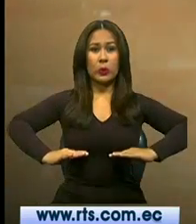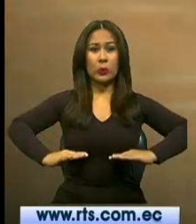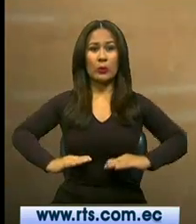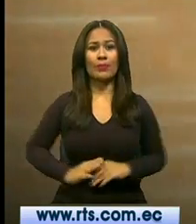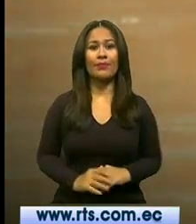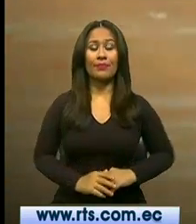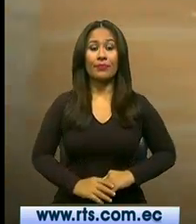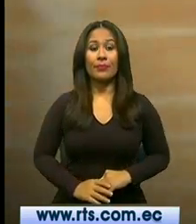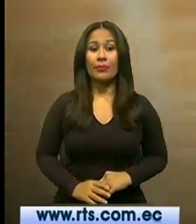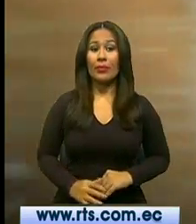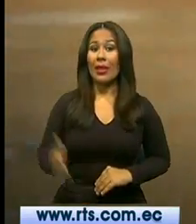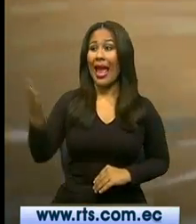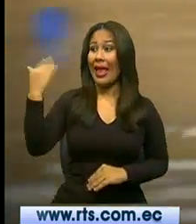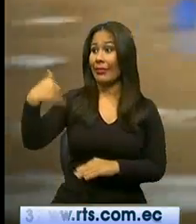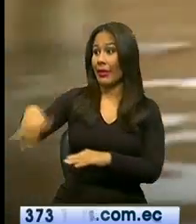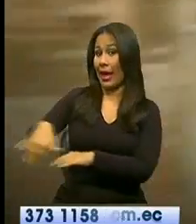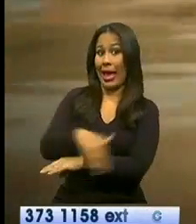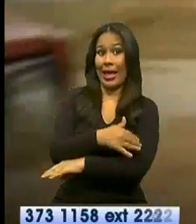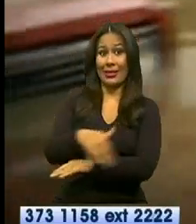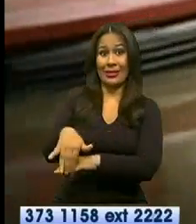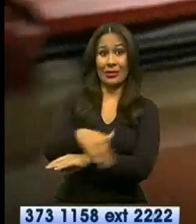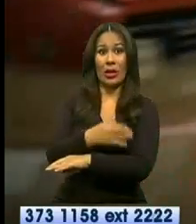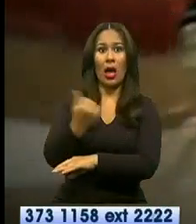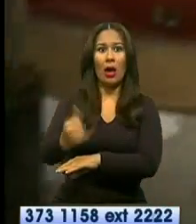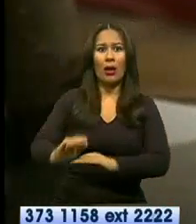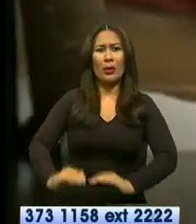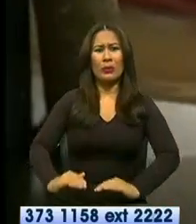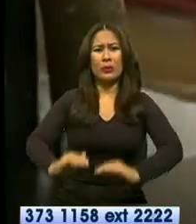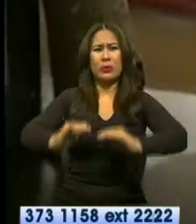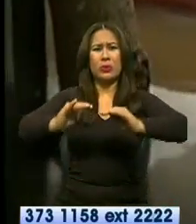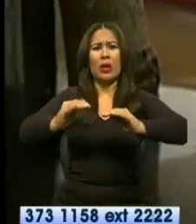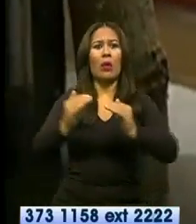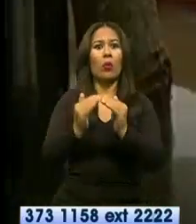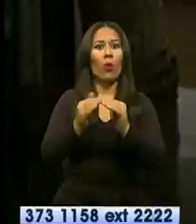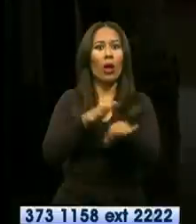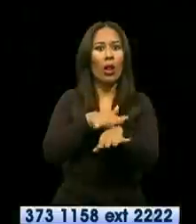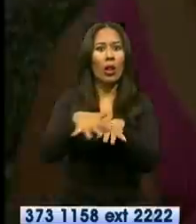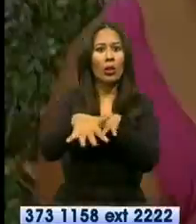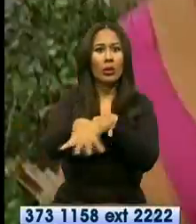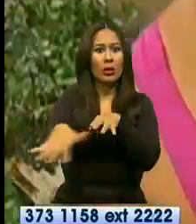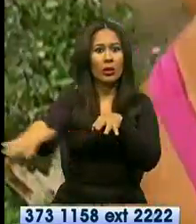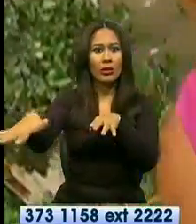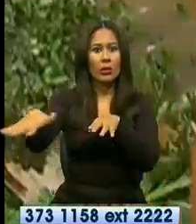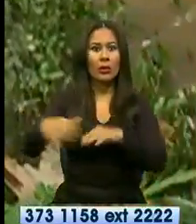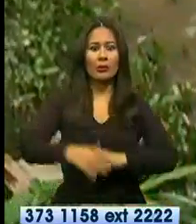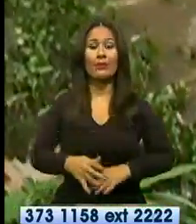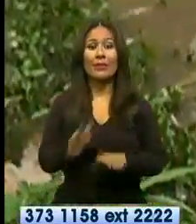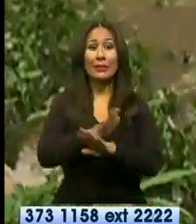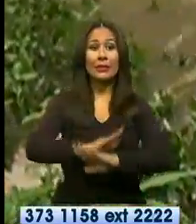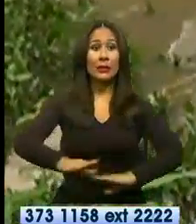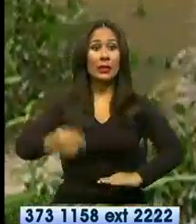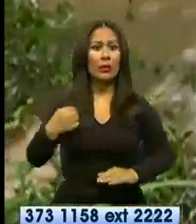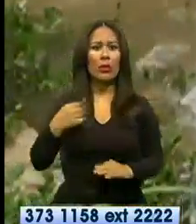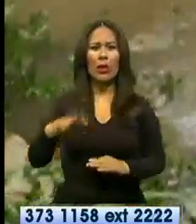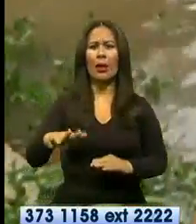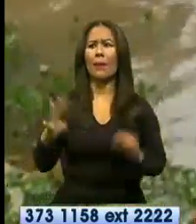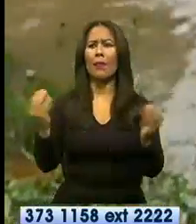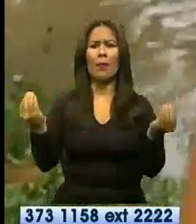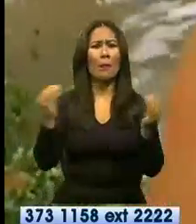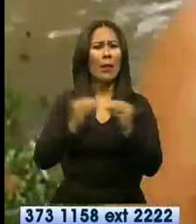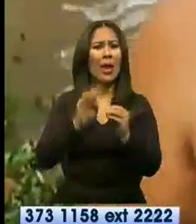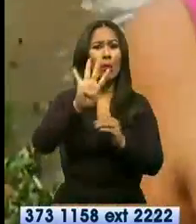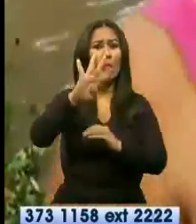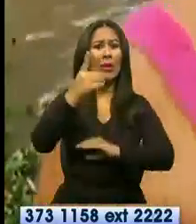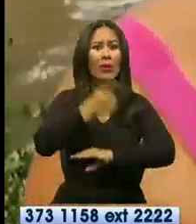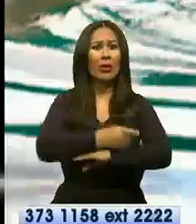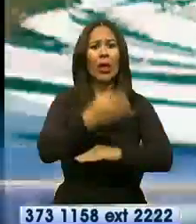Lo que antes eran sus calles y avenidas, hoy están convertidas en ríos. Ya tenemos ya como más de 4 días que estamos